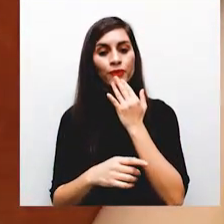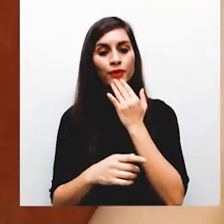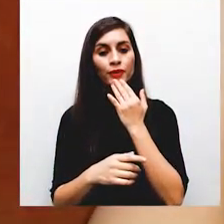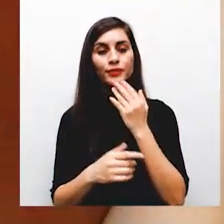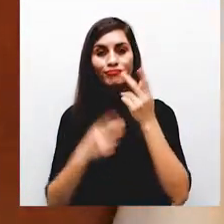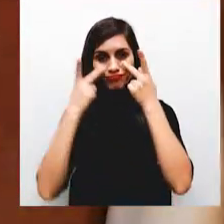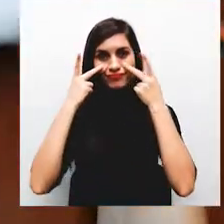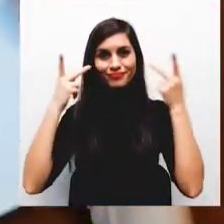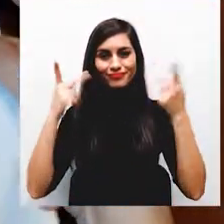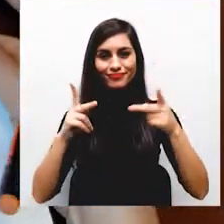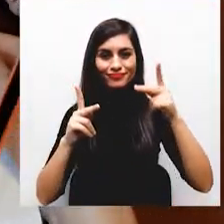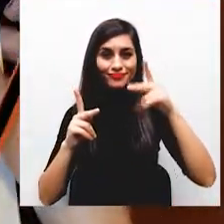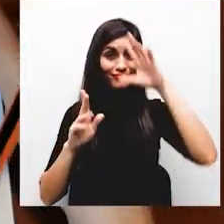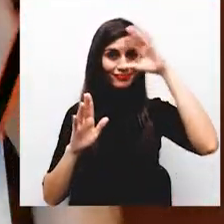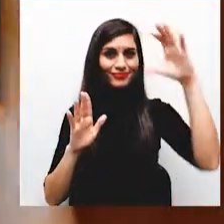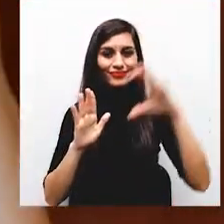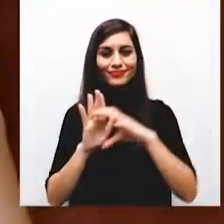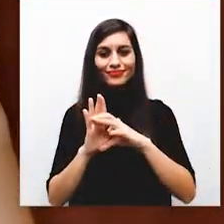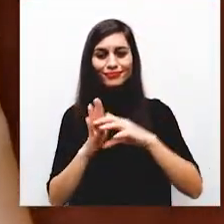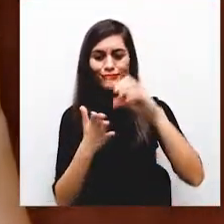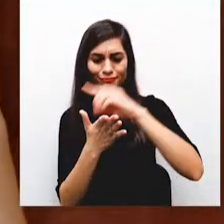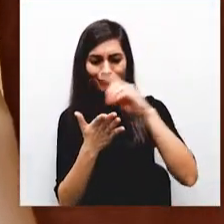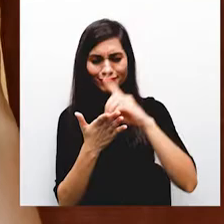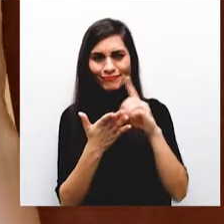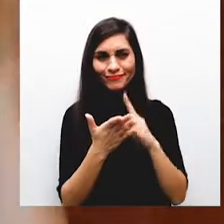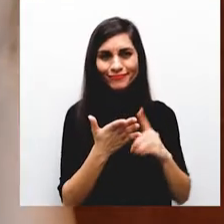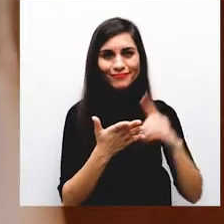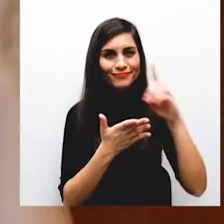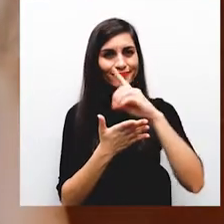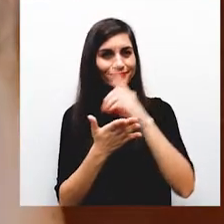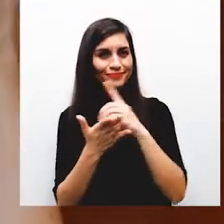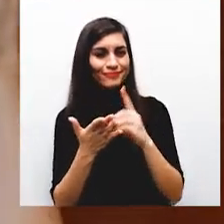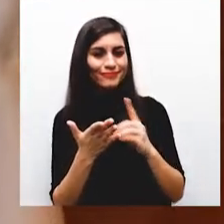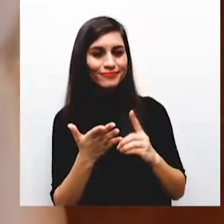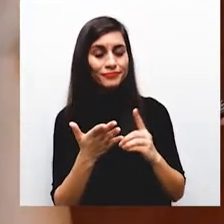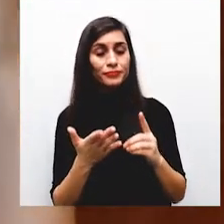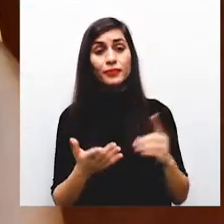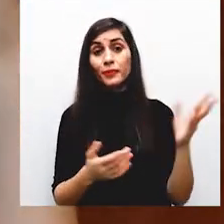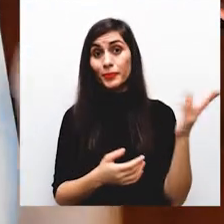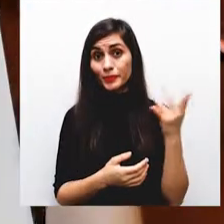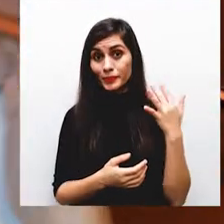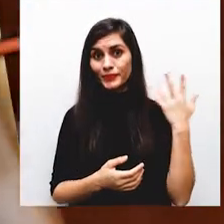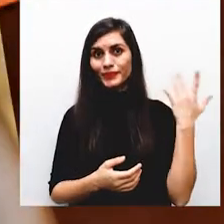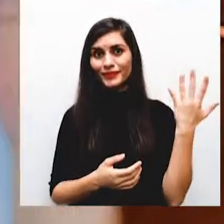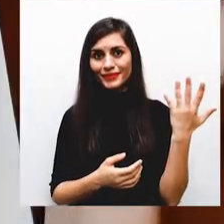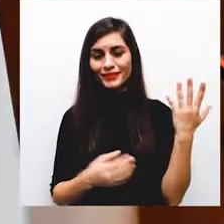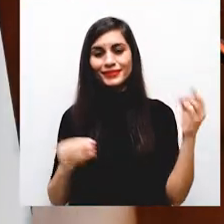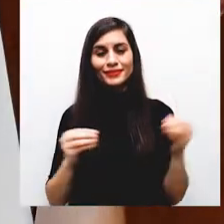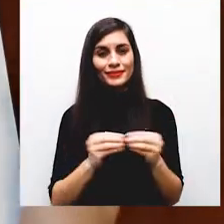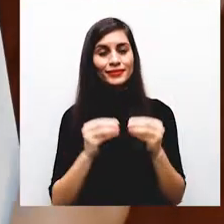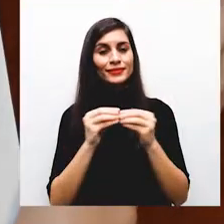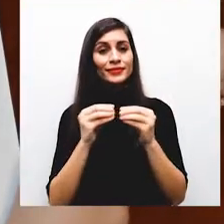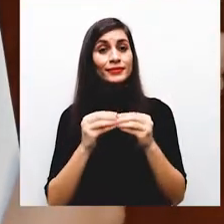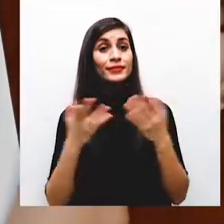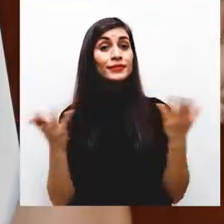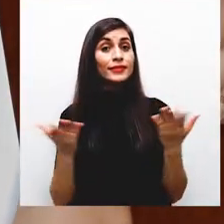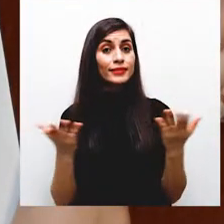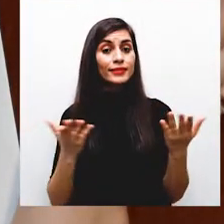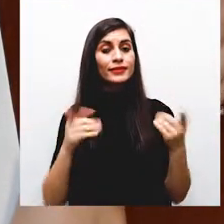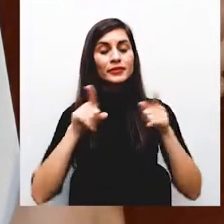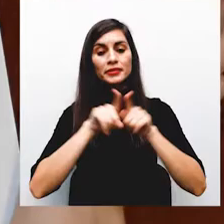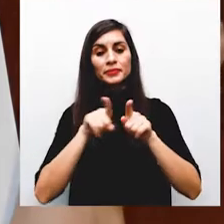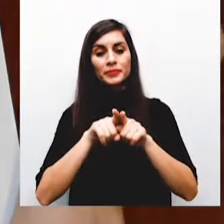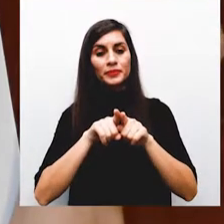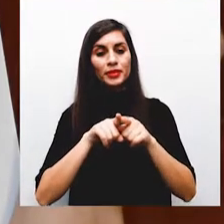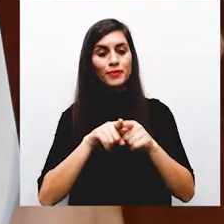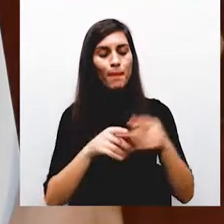darnos una idea de cómo podría ser nuestro diseño. Así va a ser más fácil al momento